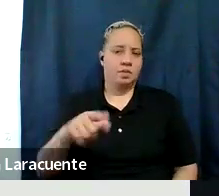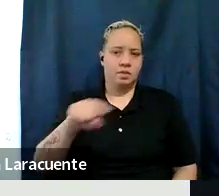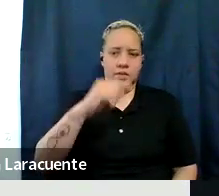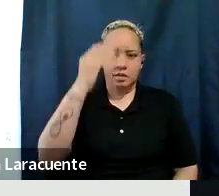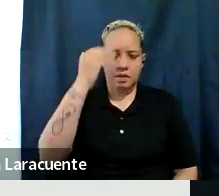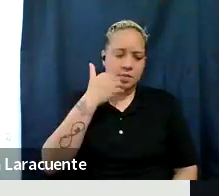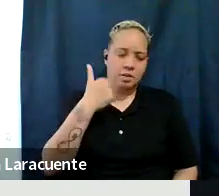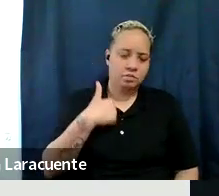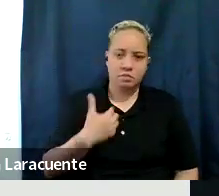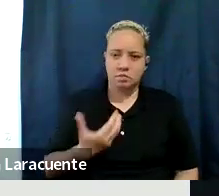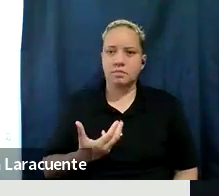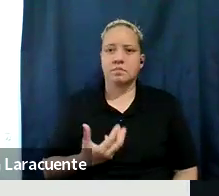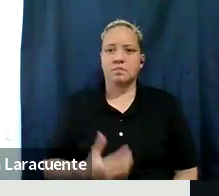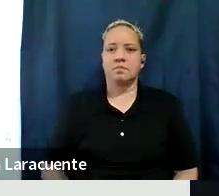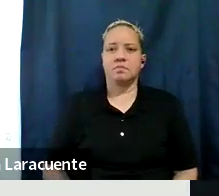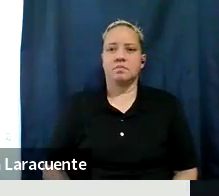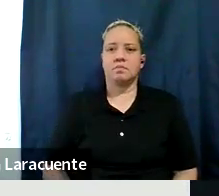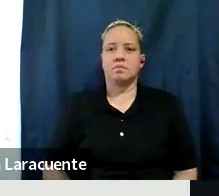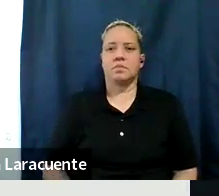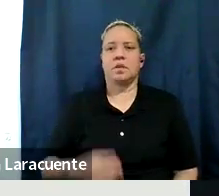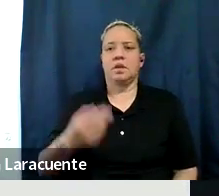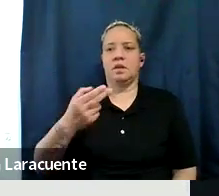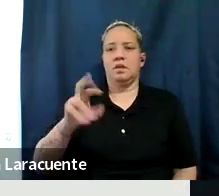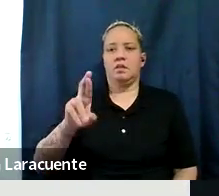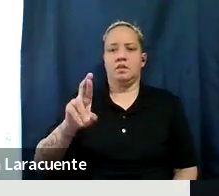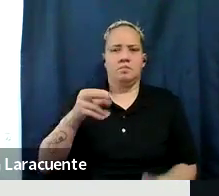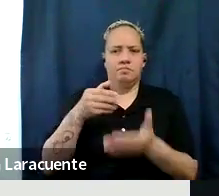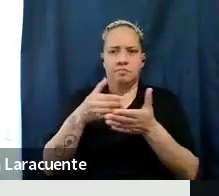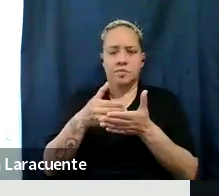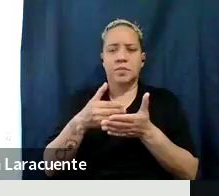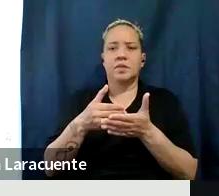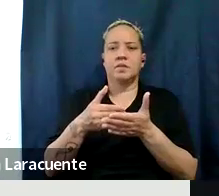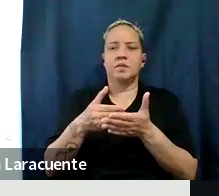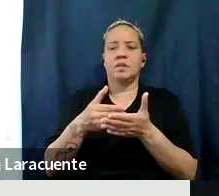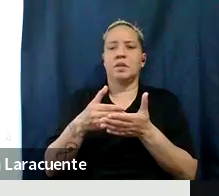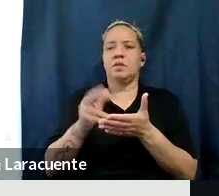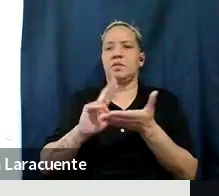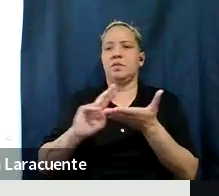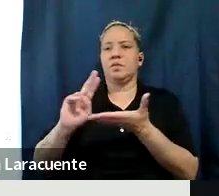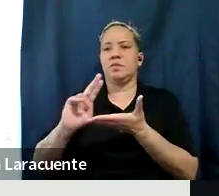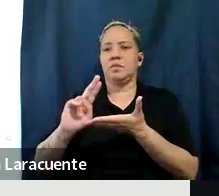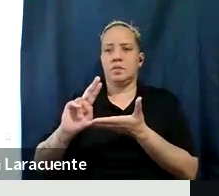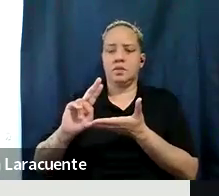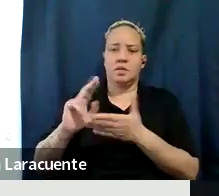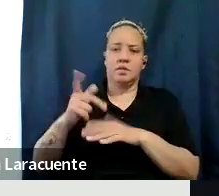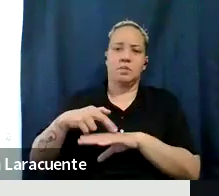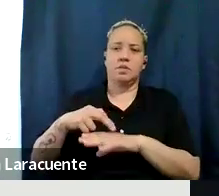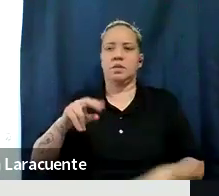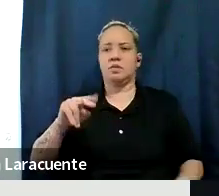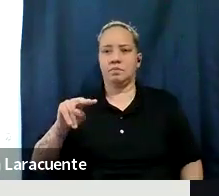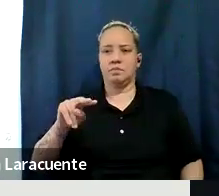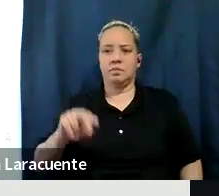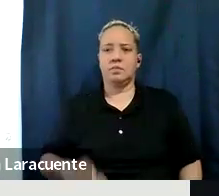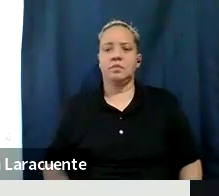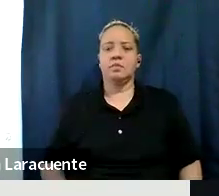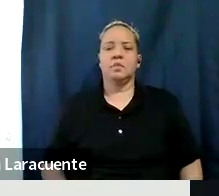que yo que Hato Rey está muy cerca del recinto de Río Piedras de la Universidad de Puerto Rico. El